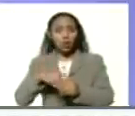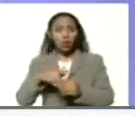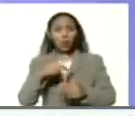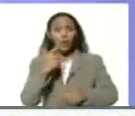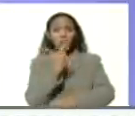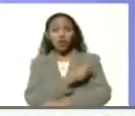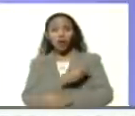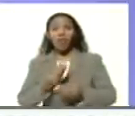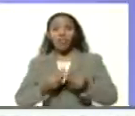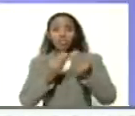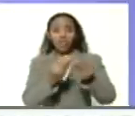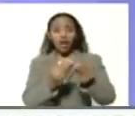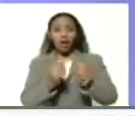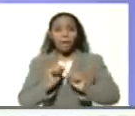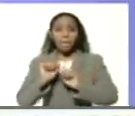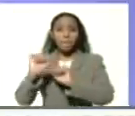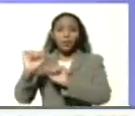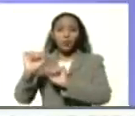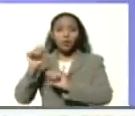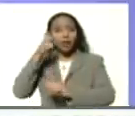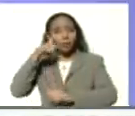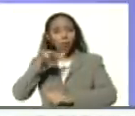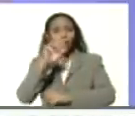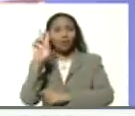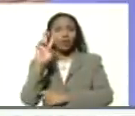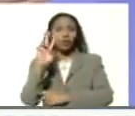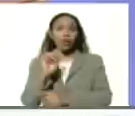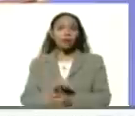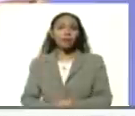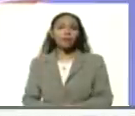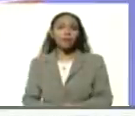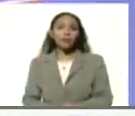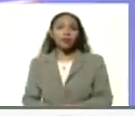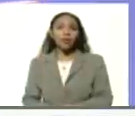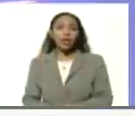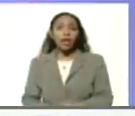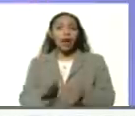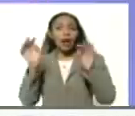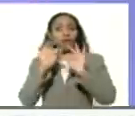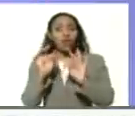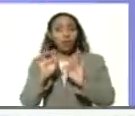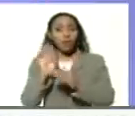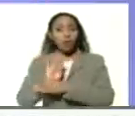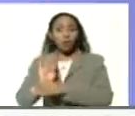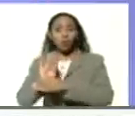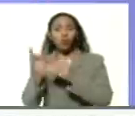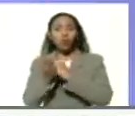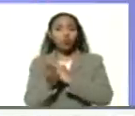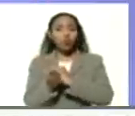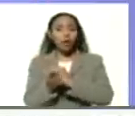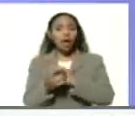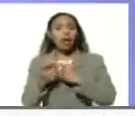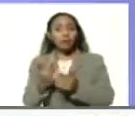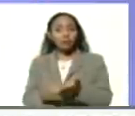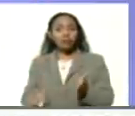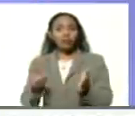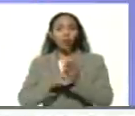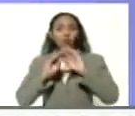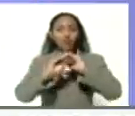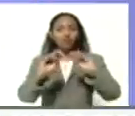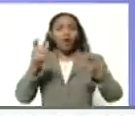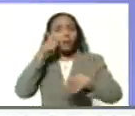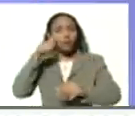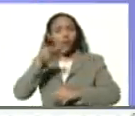garantizar la inmunización de la población venezolana. Respecto a las medidas de prevención y cuidado, ha ratificado y ha exhortado a la